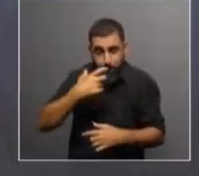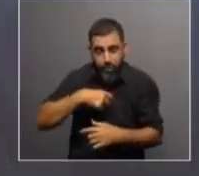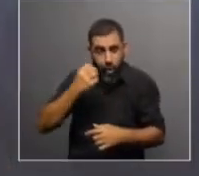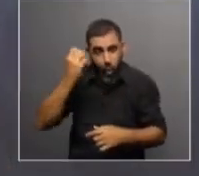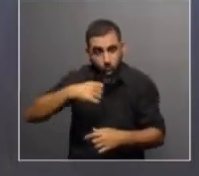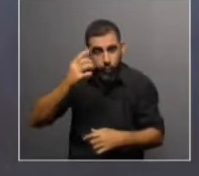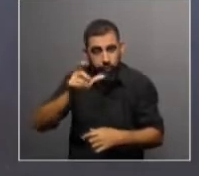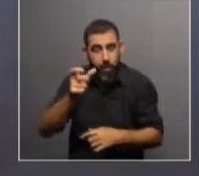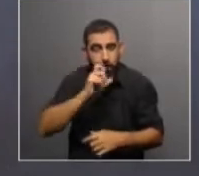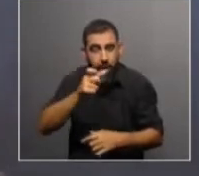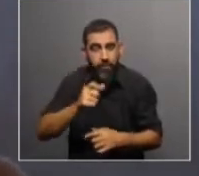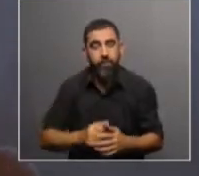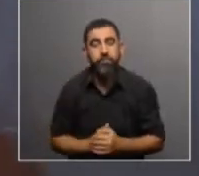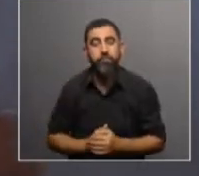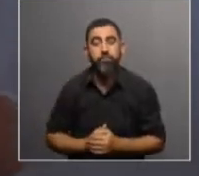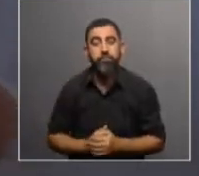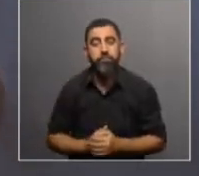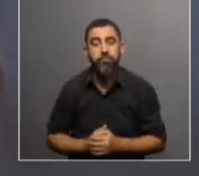conceptos.